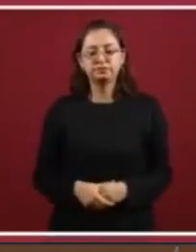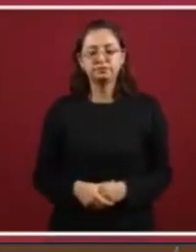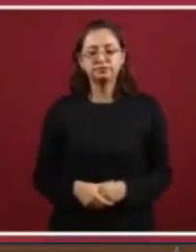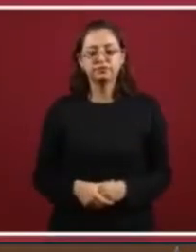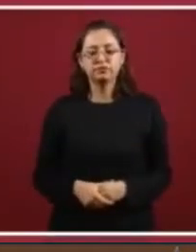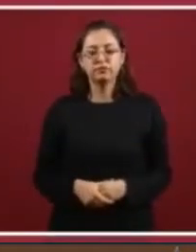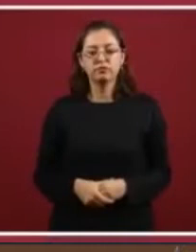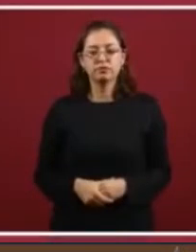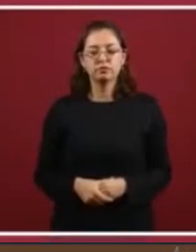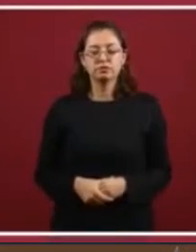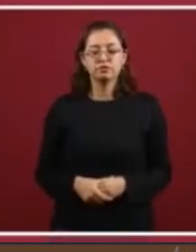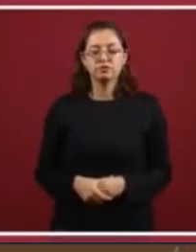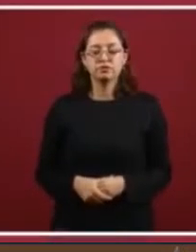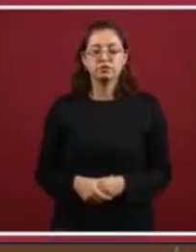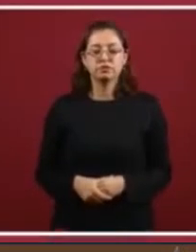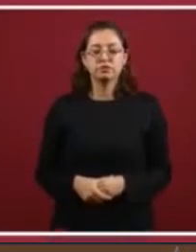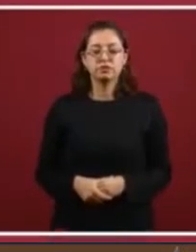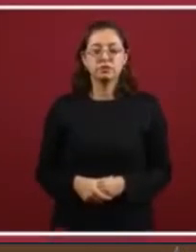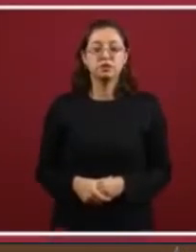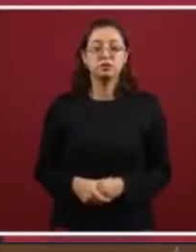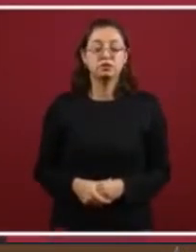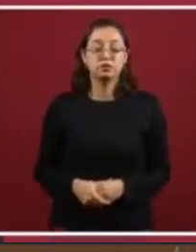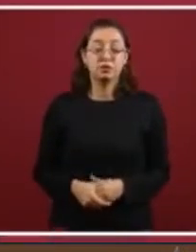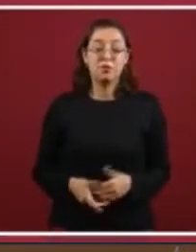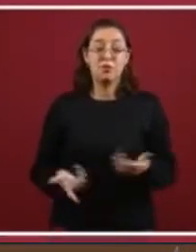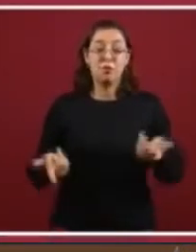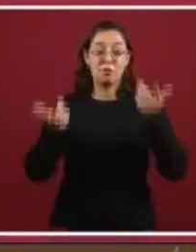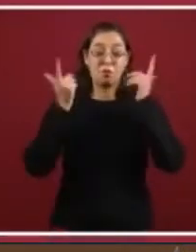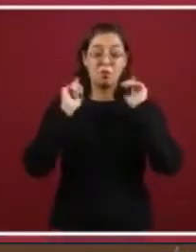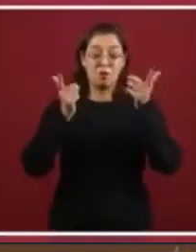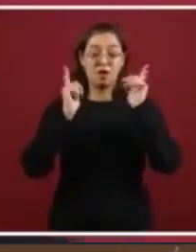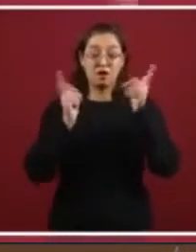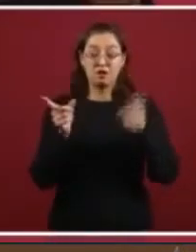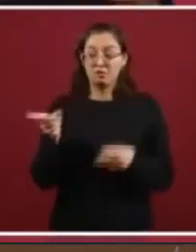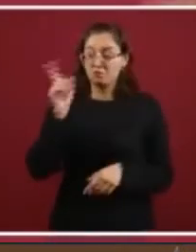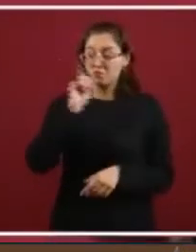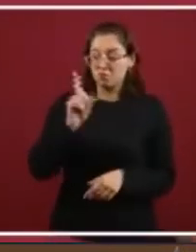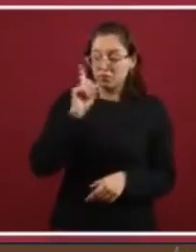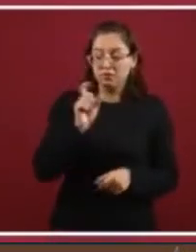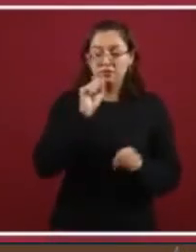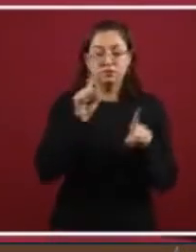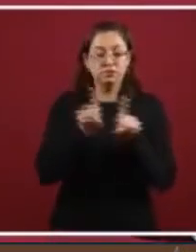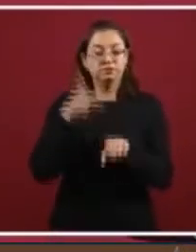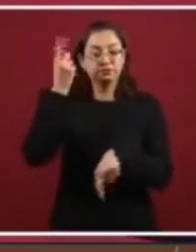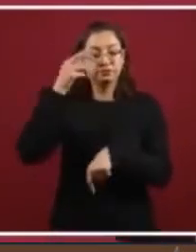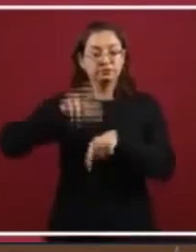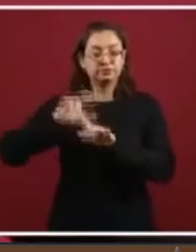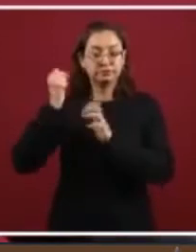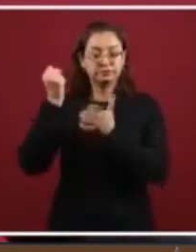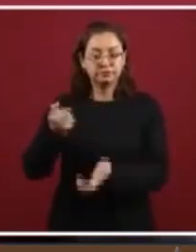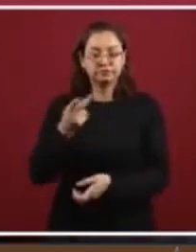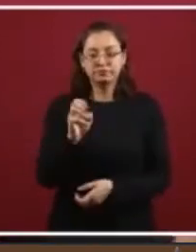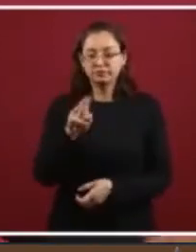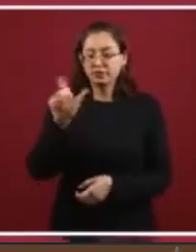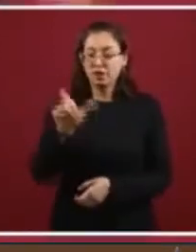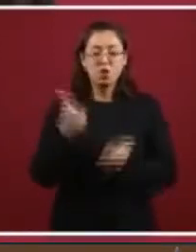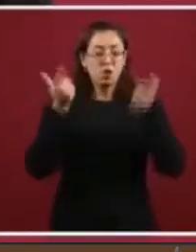ojalá y ella y el director de inversiones de pemex todos